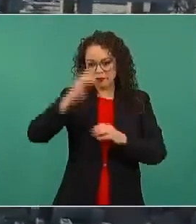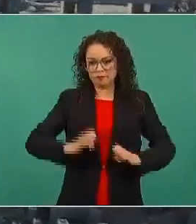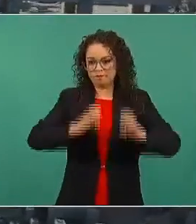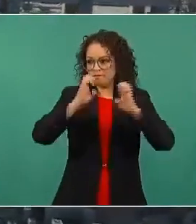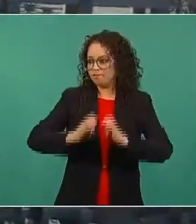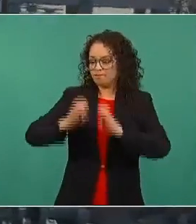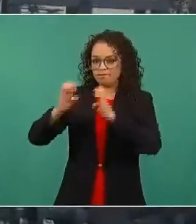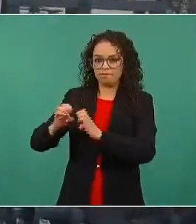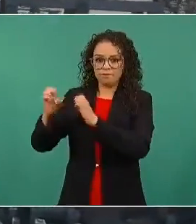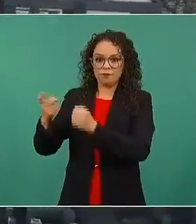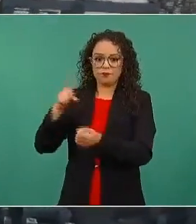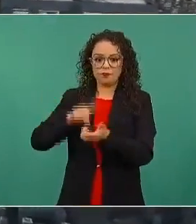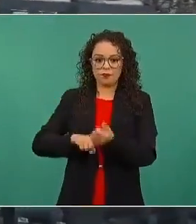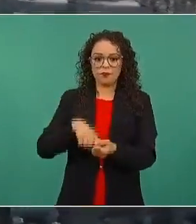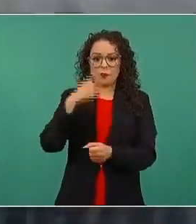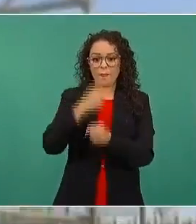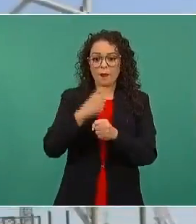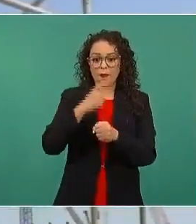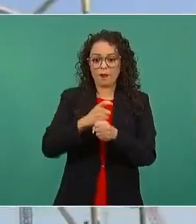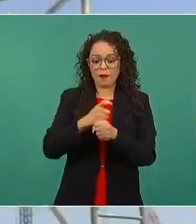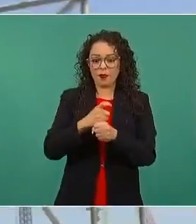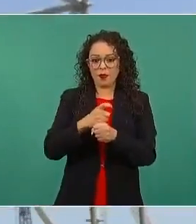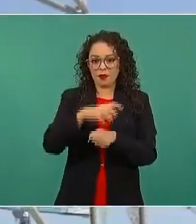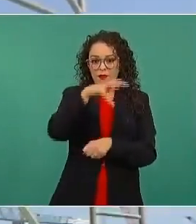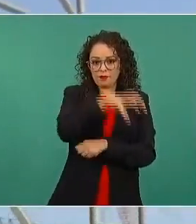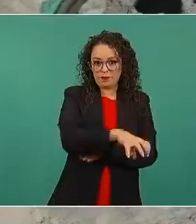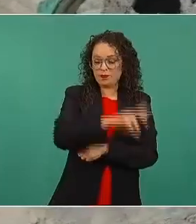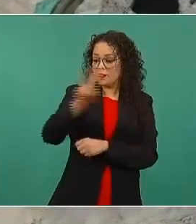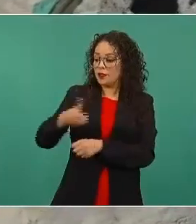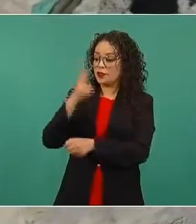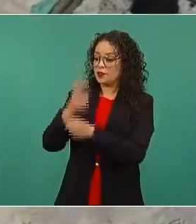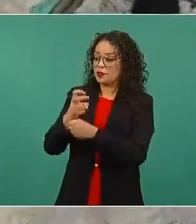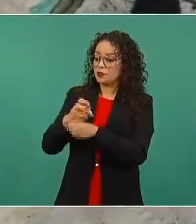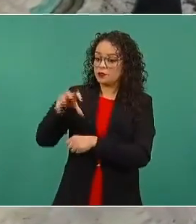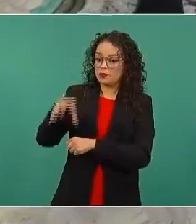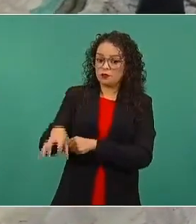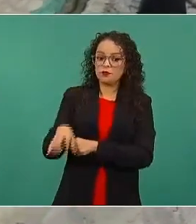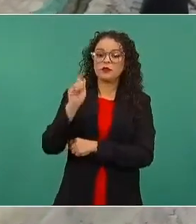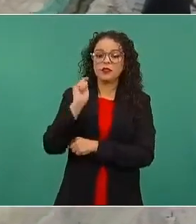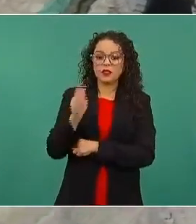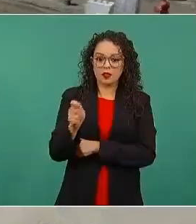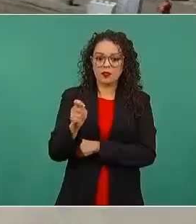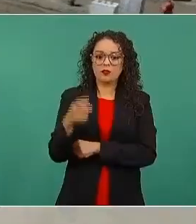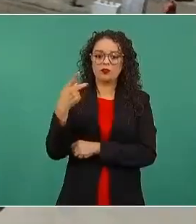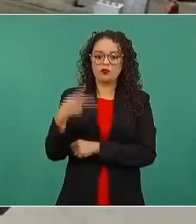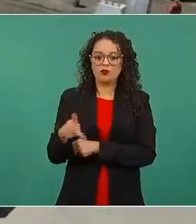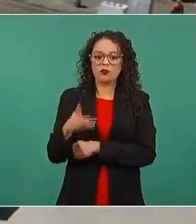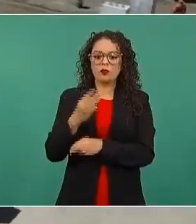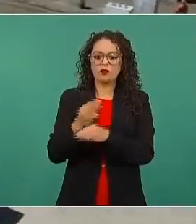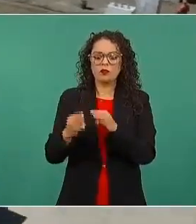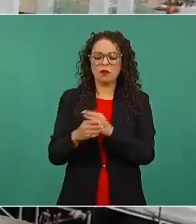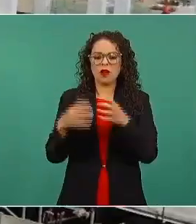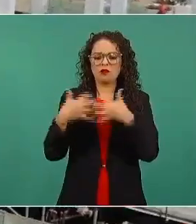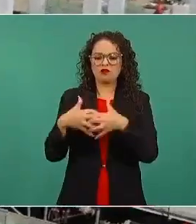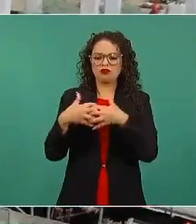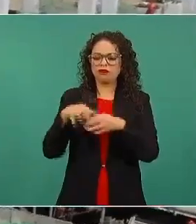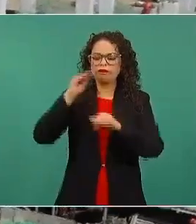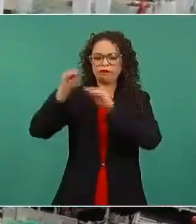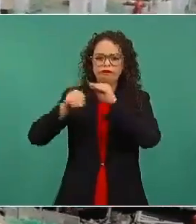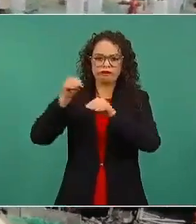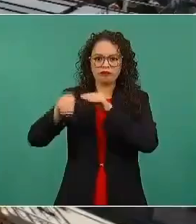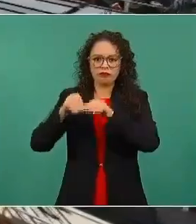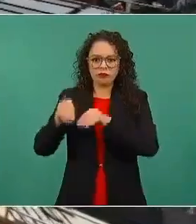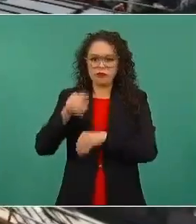combinada y coquizadora del paquete 1. En el paquete 2, se avanzó con la colocación de equipos en las cimentaciones ya preparadas, al igual